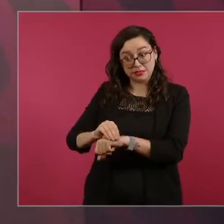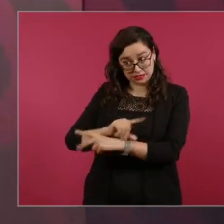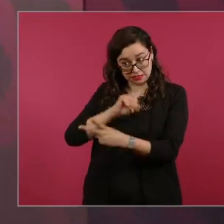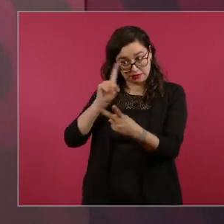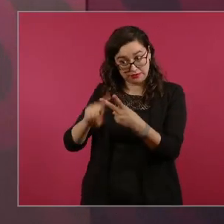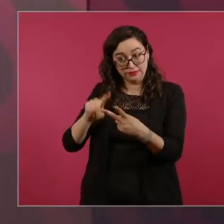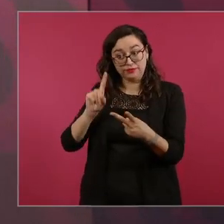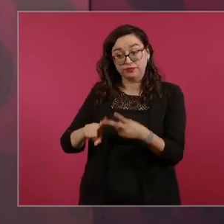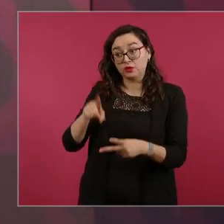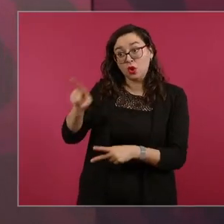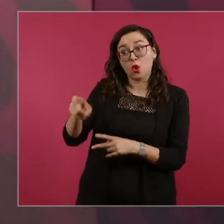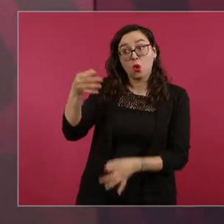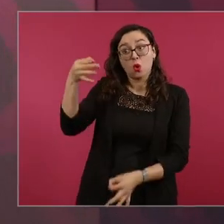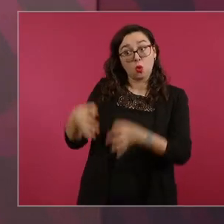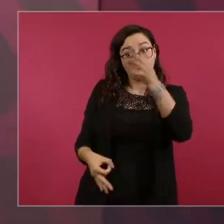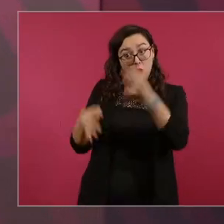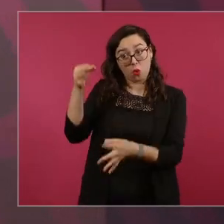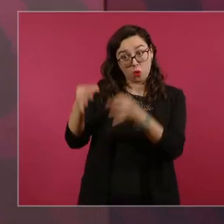Poder Judicial,